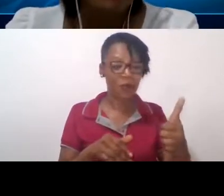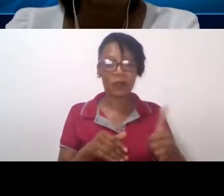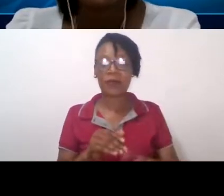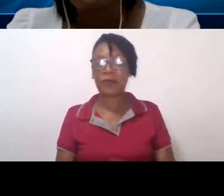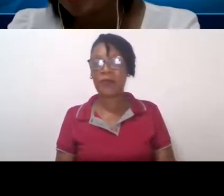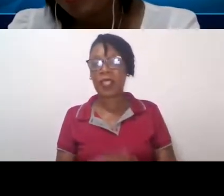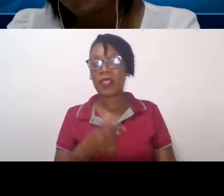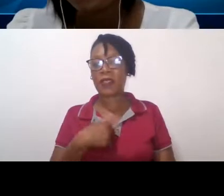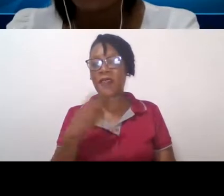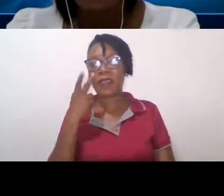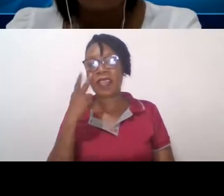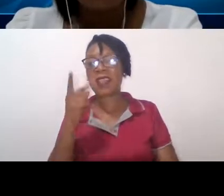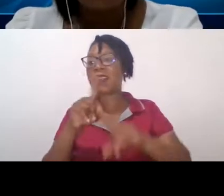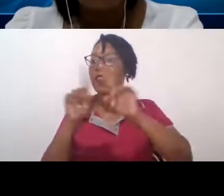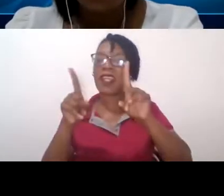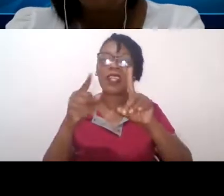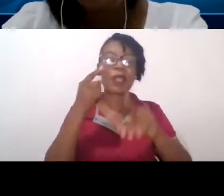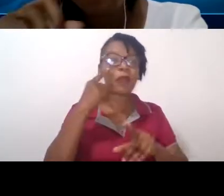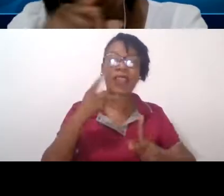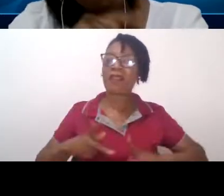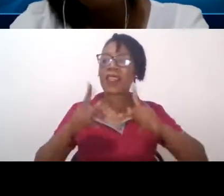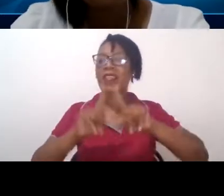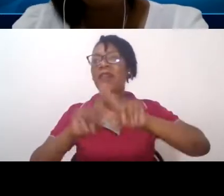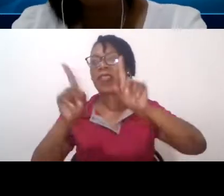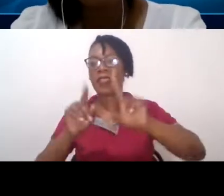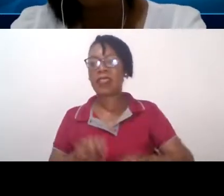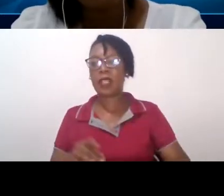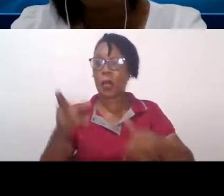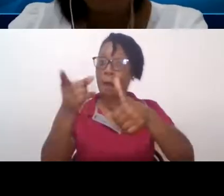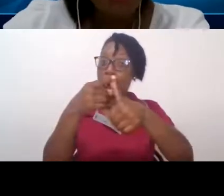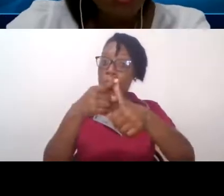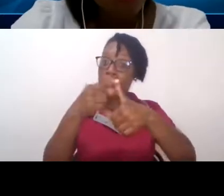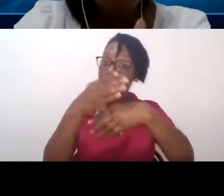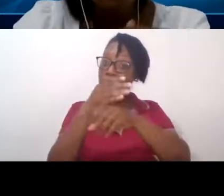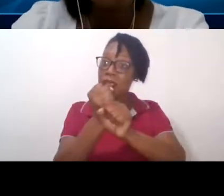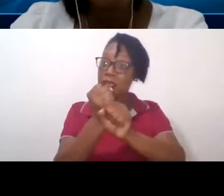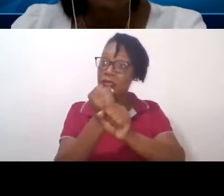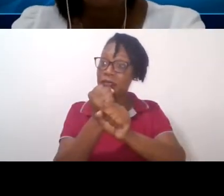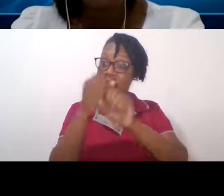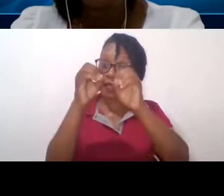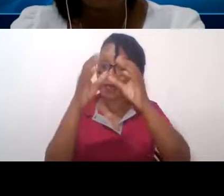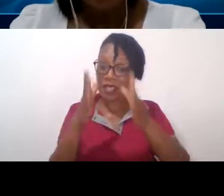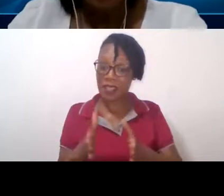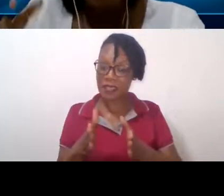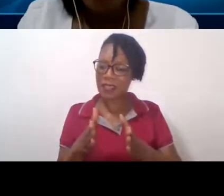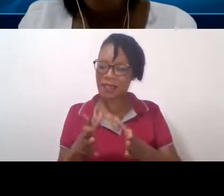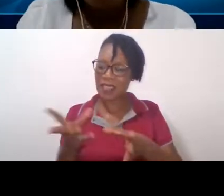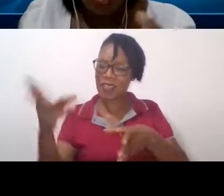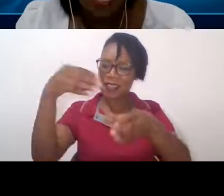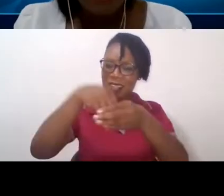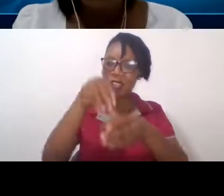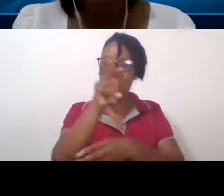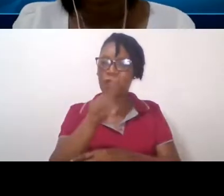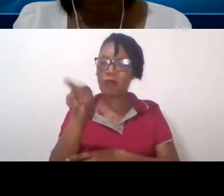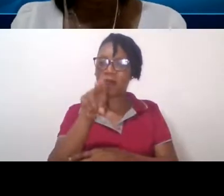es diferente, ve la vida distinta. Y lo primero que hizo la maestra fue integrarlo con sus compañeros, ayudó